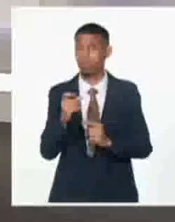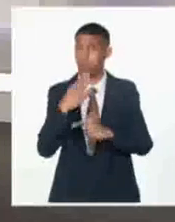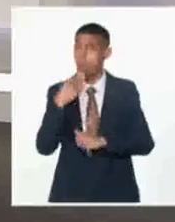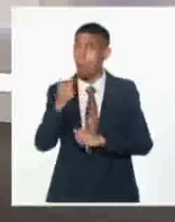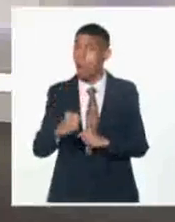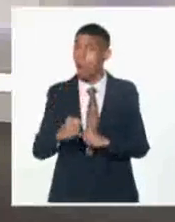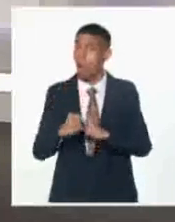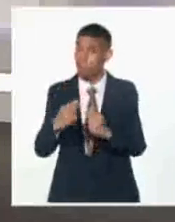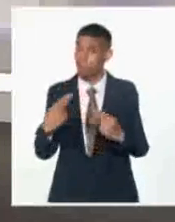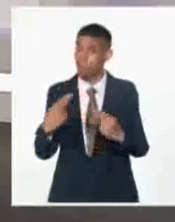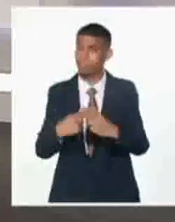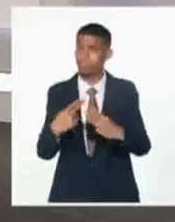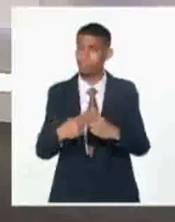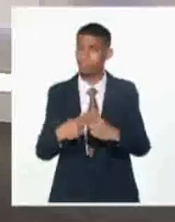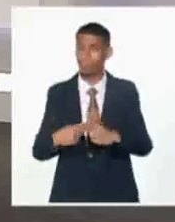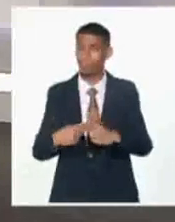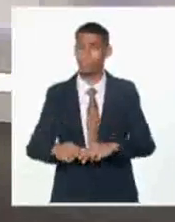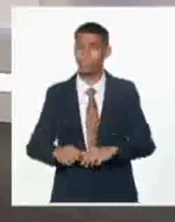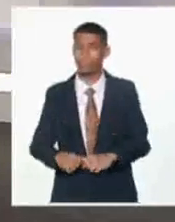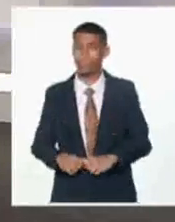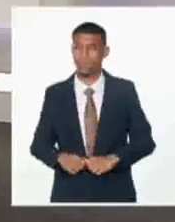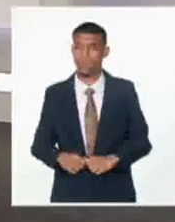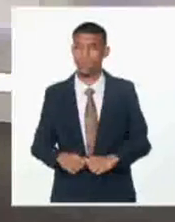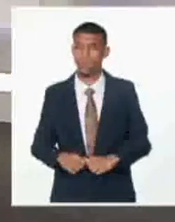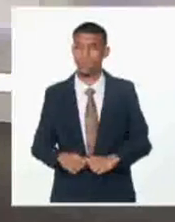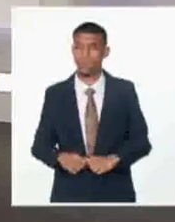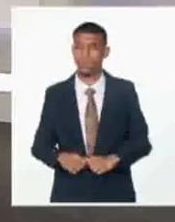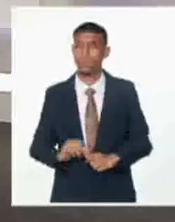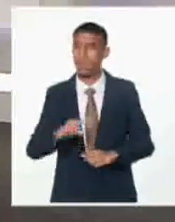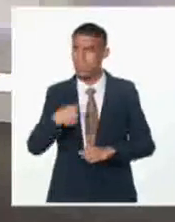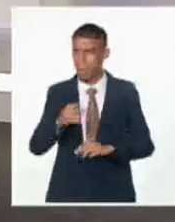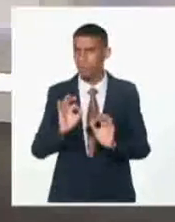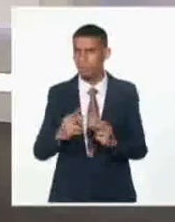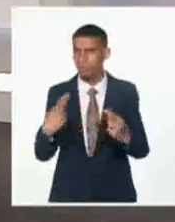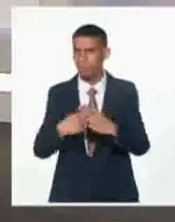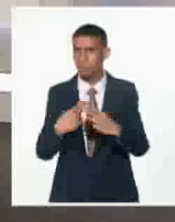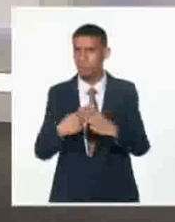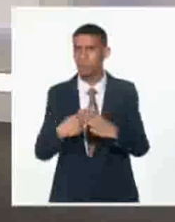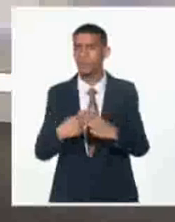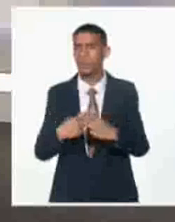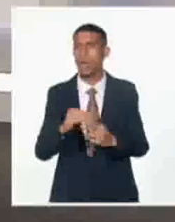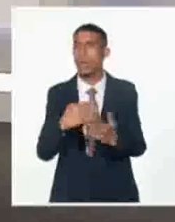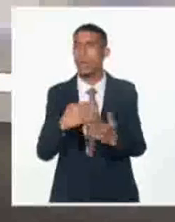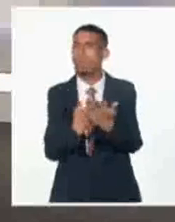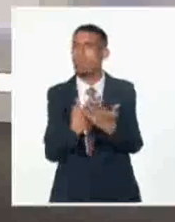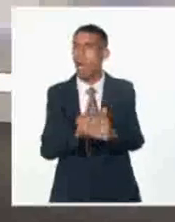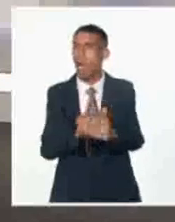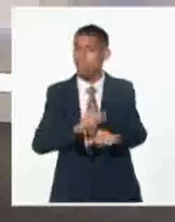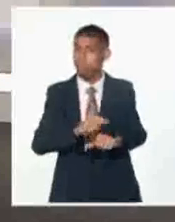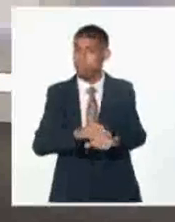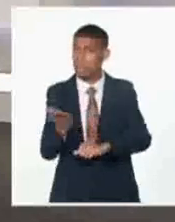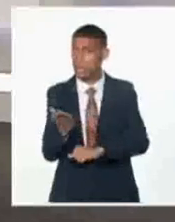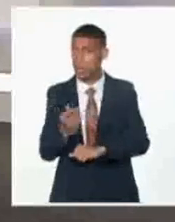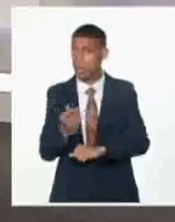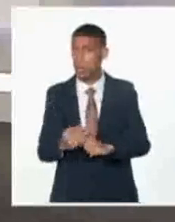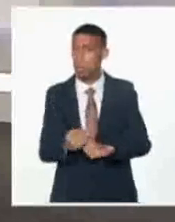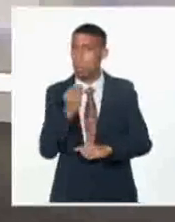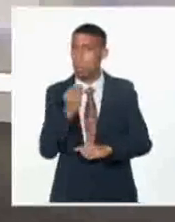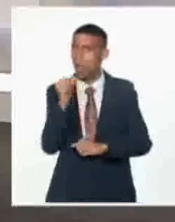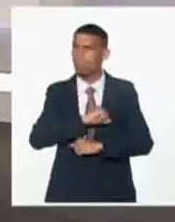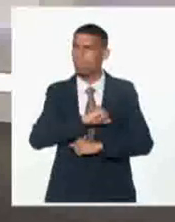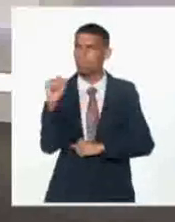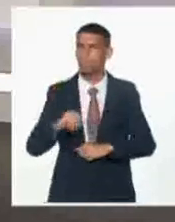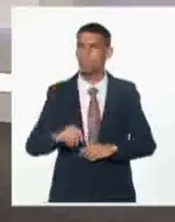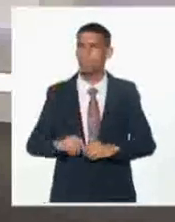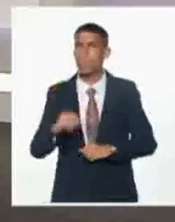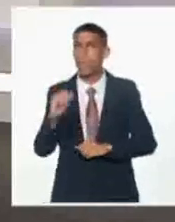presencia en suelo salvadoreño. Lo hará específicamente en la prueba de contrarreloj, donde tiene grandes opciones de medalla. Alejandro Rodríguez pudo